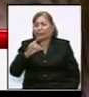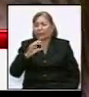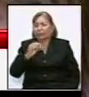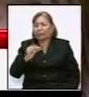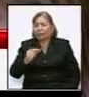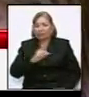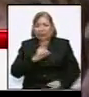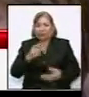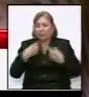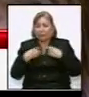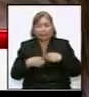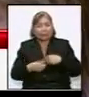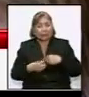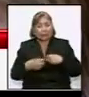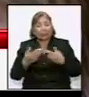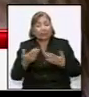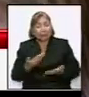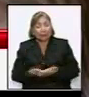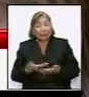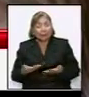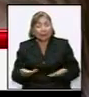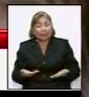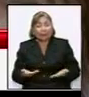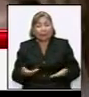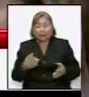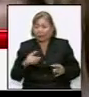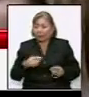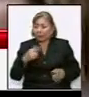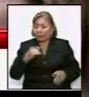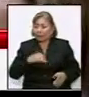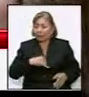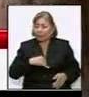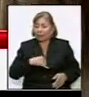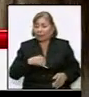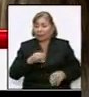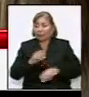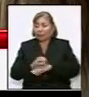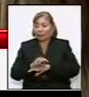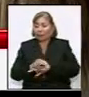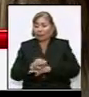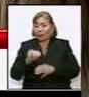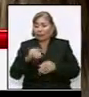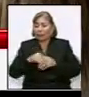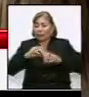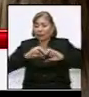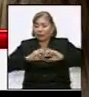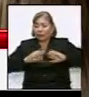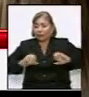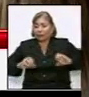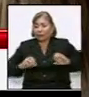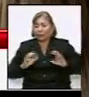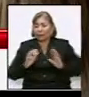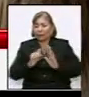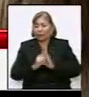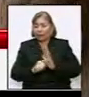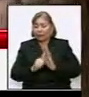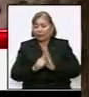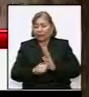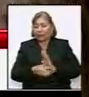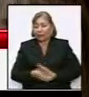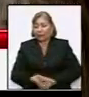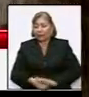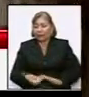profesión de abogado precisamente acaso yo quiero presiente que se puede votar por separado al menos en este articulado